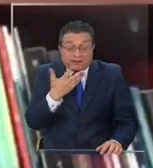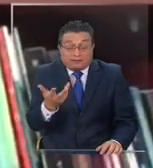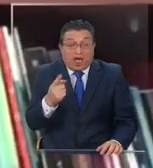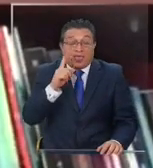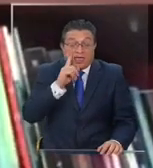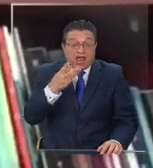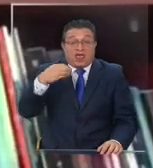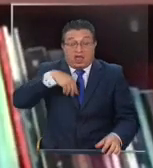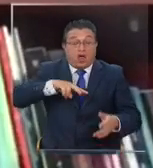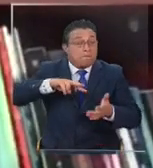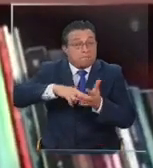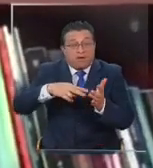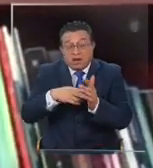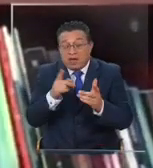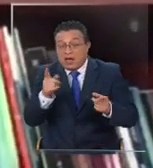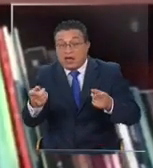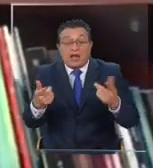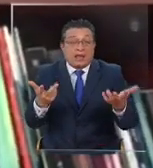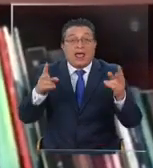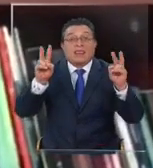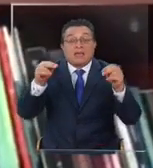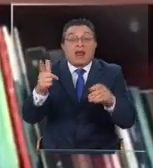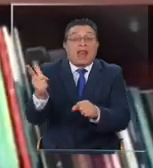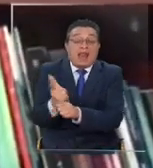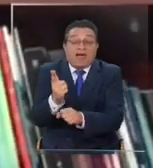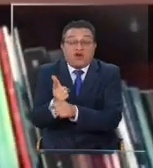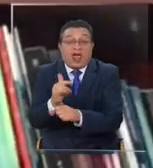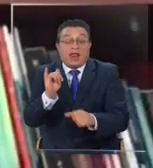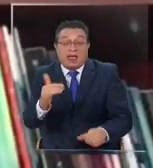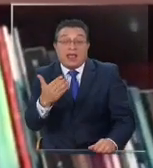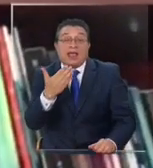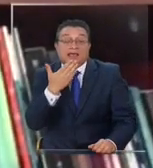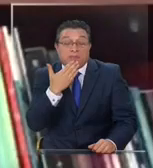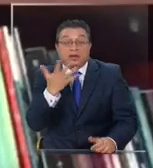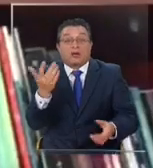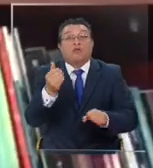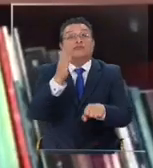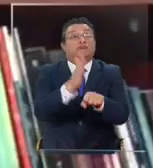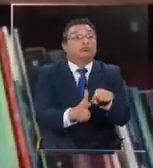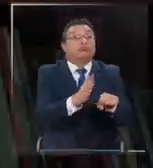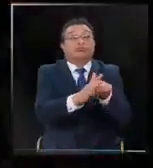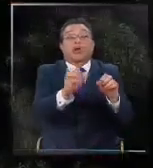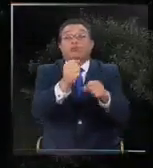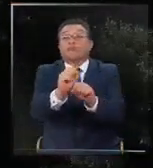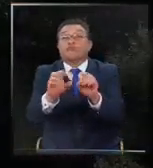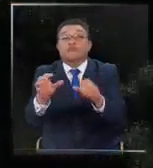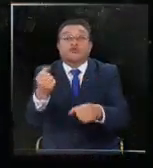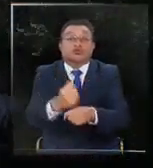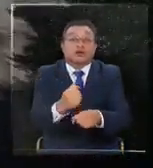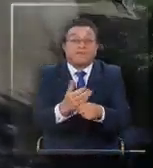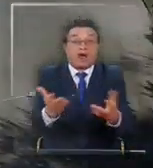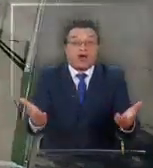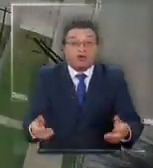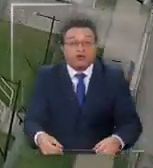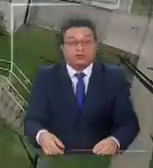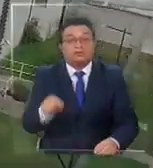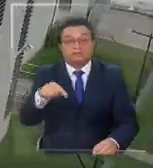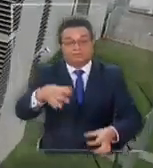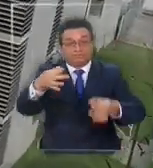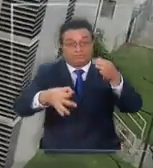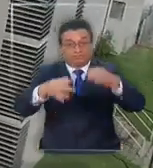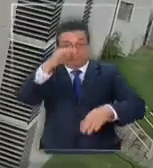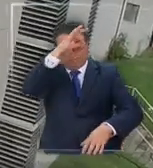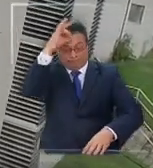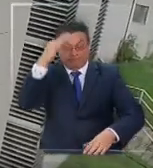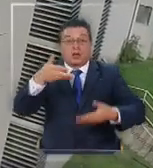complejas decisiones desde el punto de vista laboral y se han visto también desvinculado de muchos de sus trabajos ahora la corte de moto tendrá